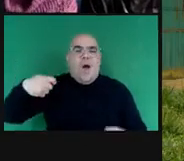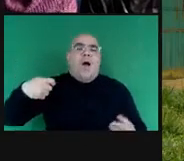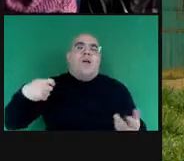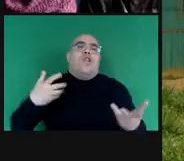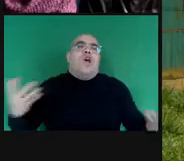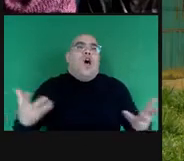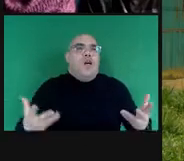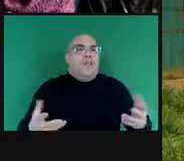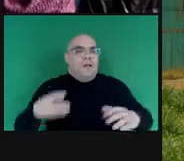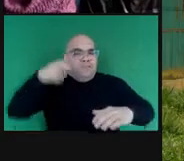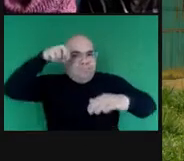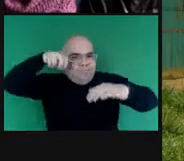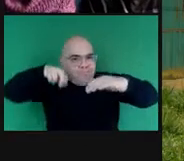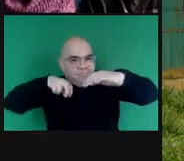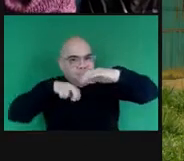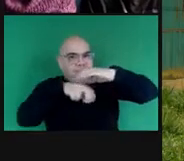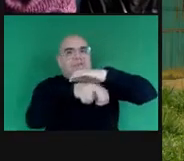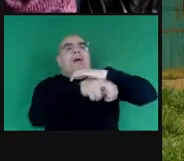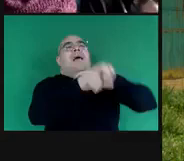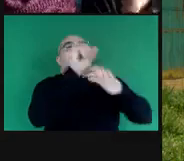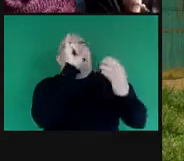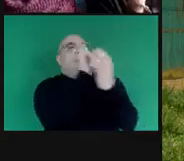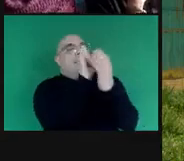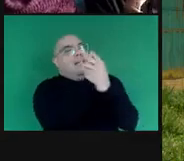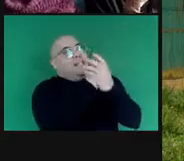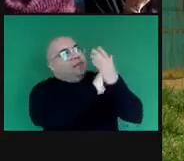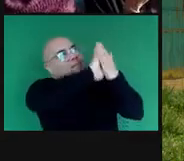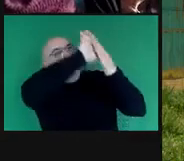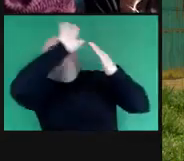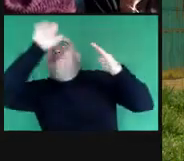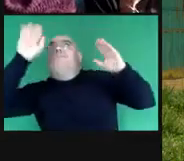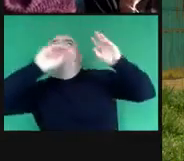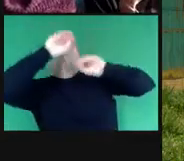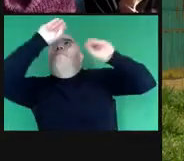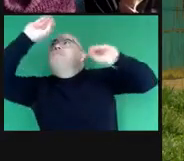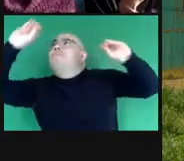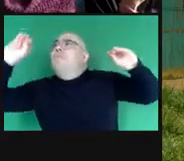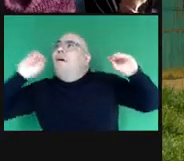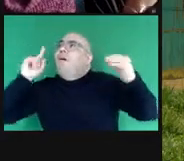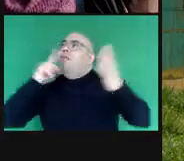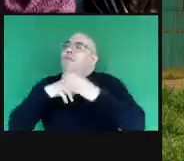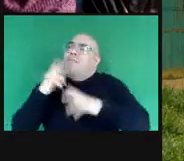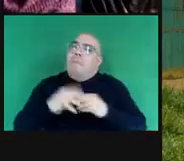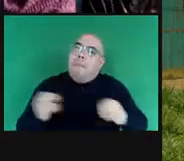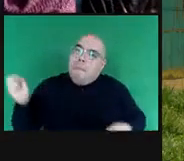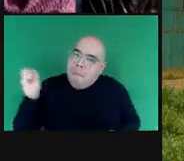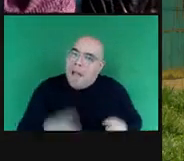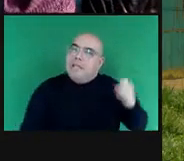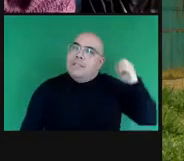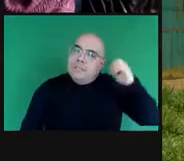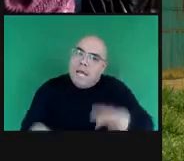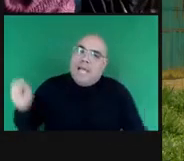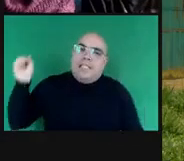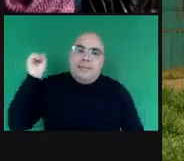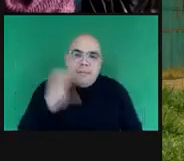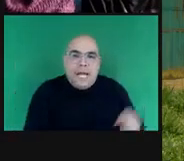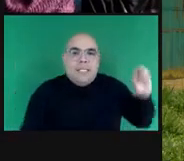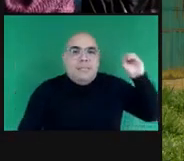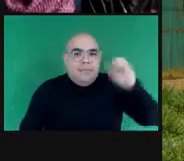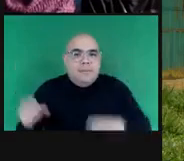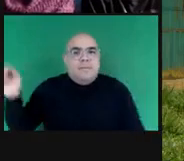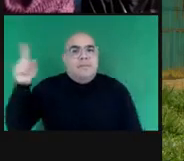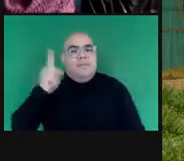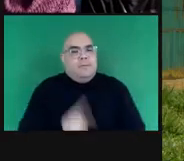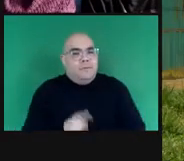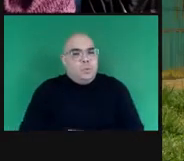cavernas, pues se van ido como no solo nutriendo y complementando, sino también manteniendo en sí mismo como una manera de